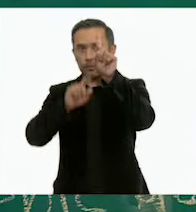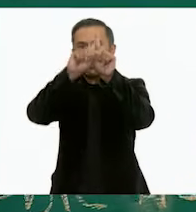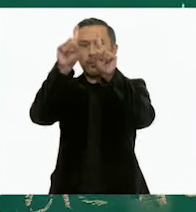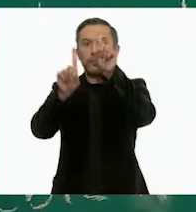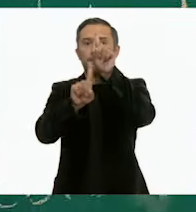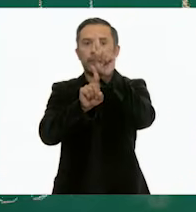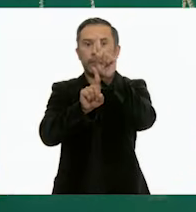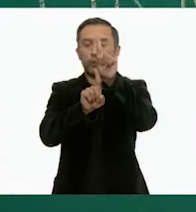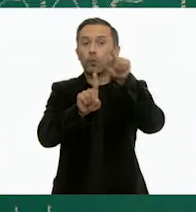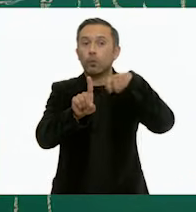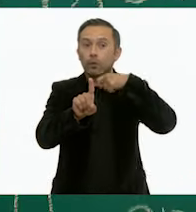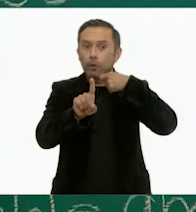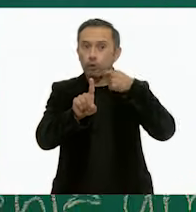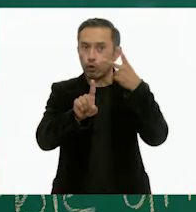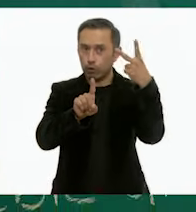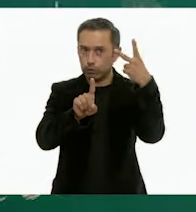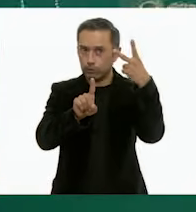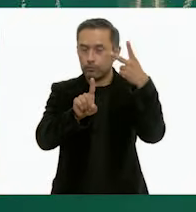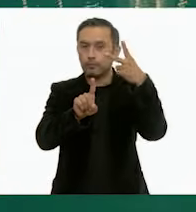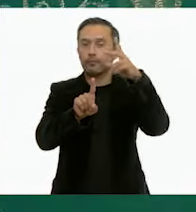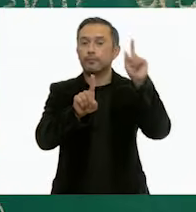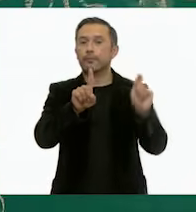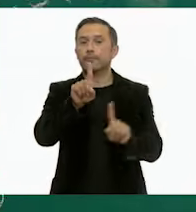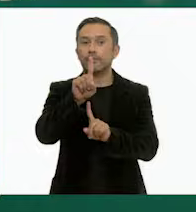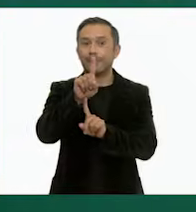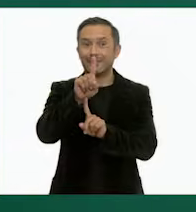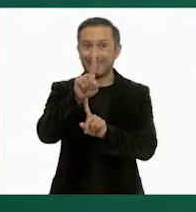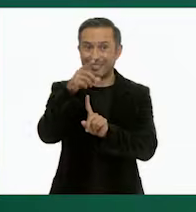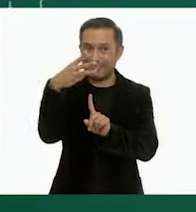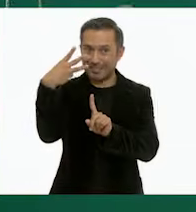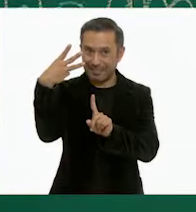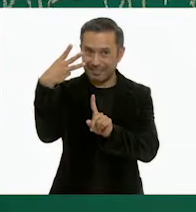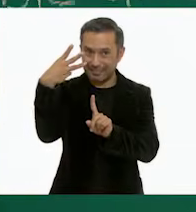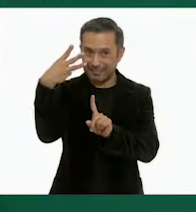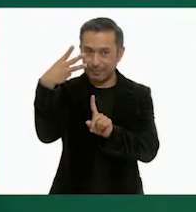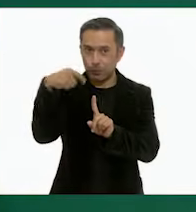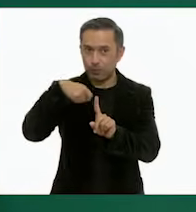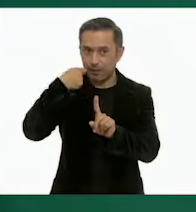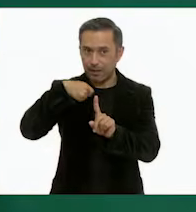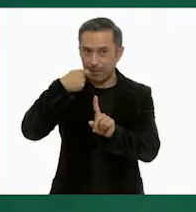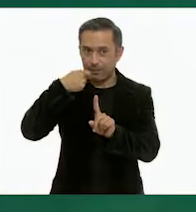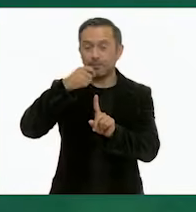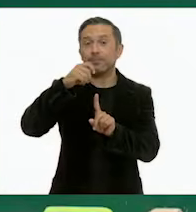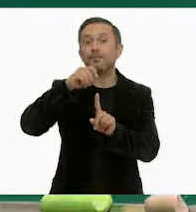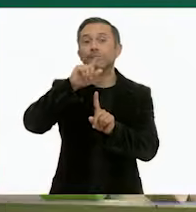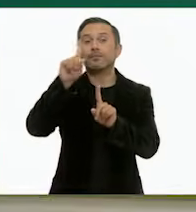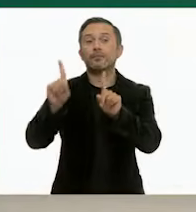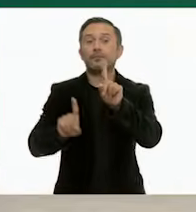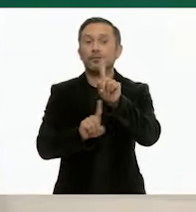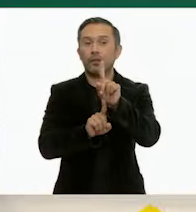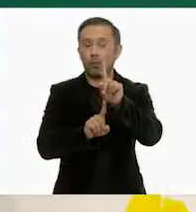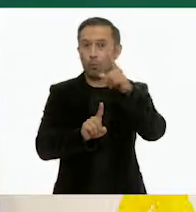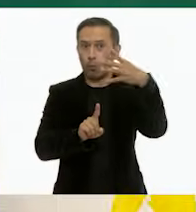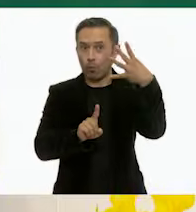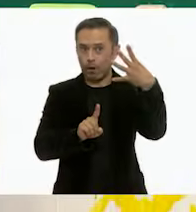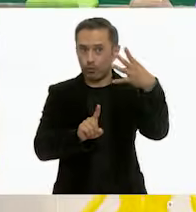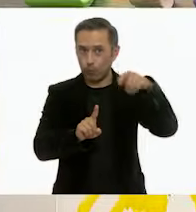Dos cucharas. Tres cucharas. Cuatro cucharas.